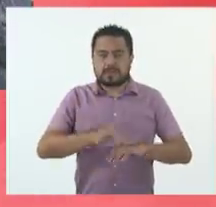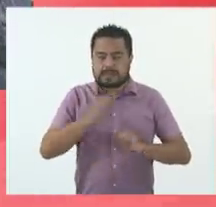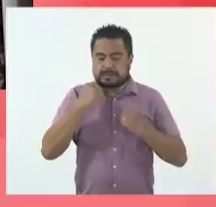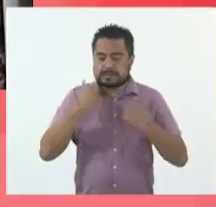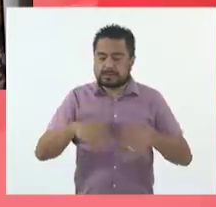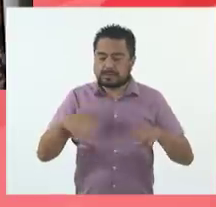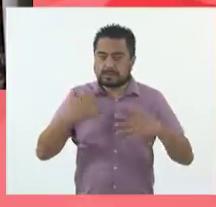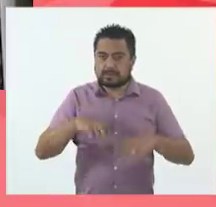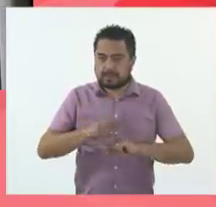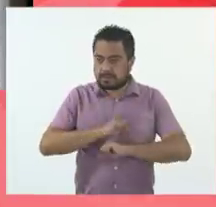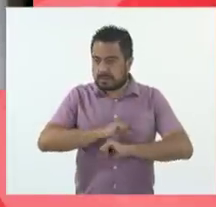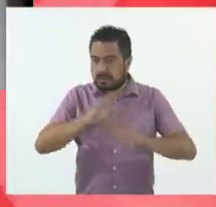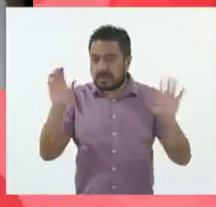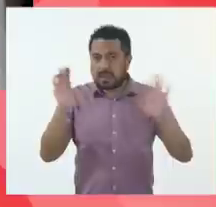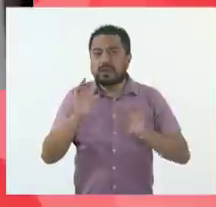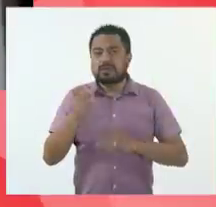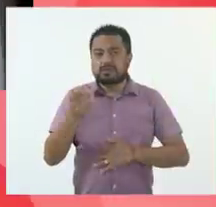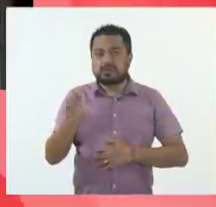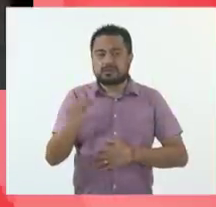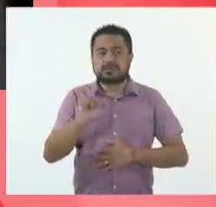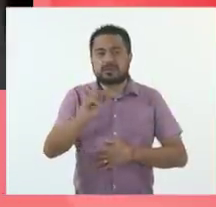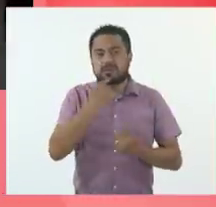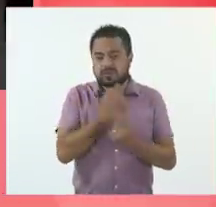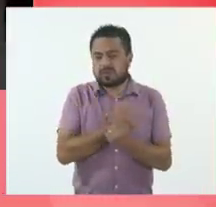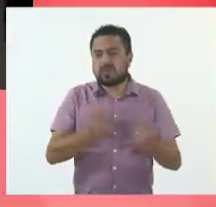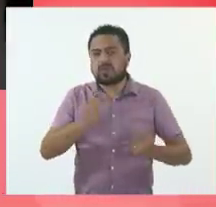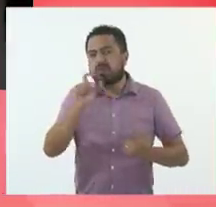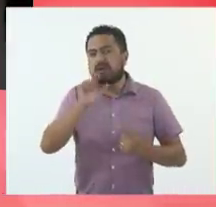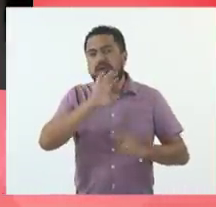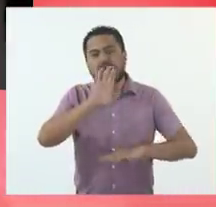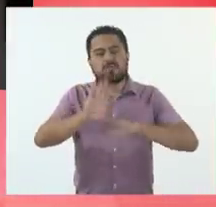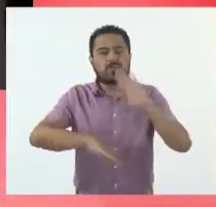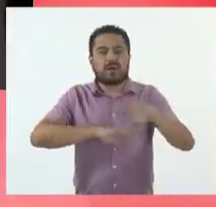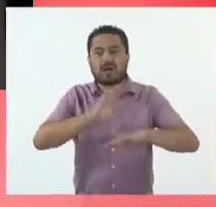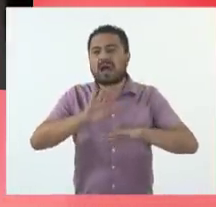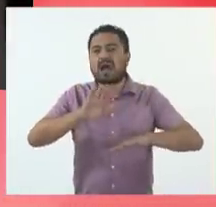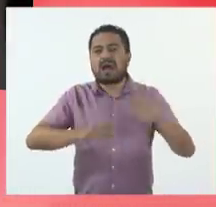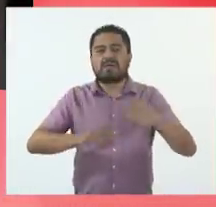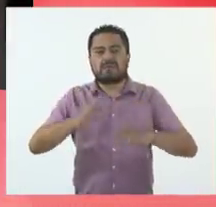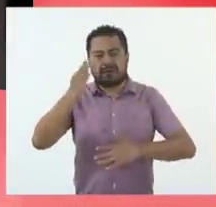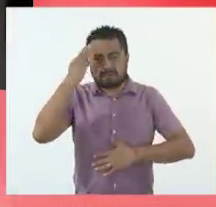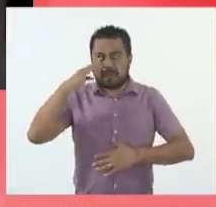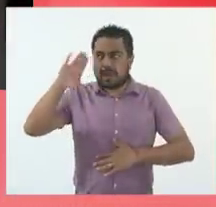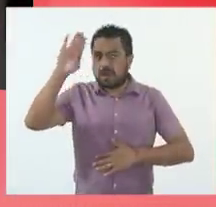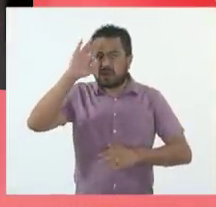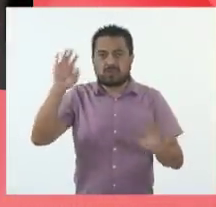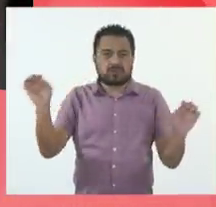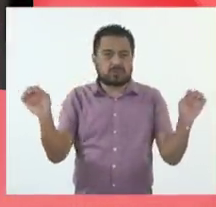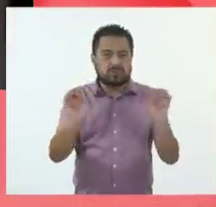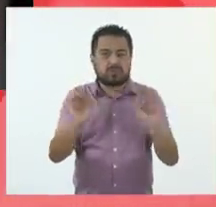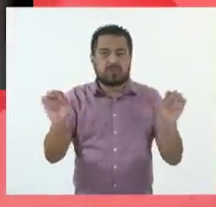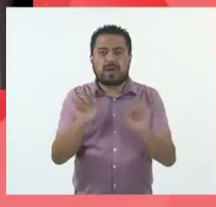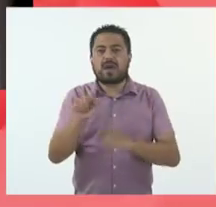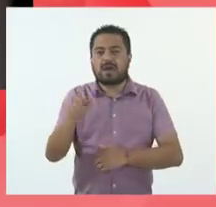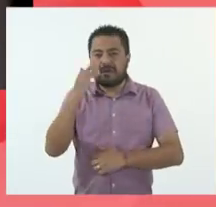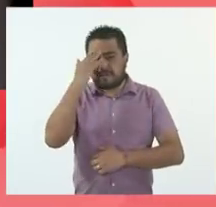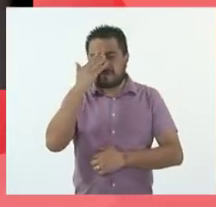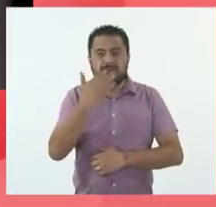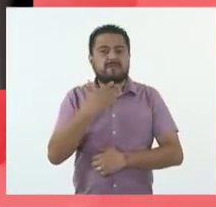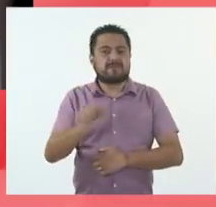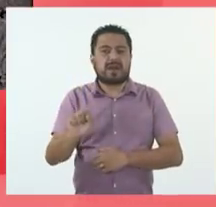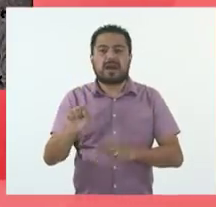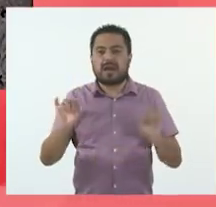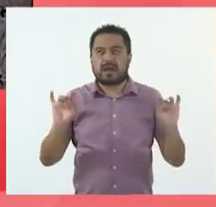impresionantes. Sí, son los niños que mueren, incluso a veces sin ser bautizados, son los famosísimos angelitos.